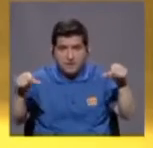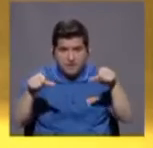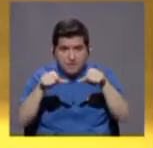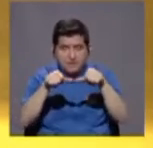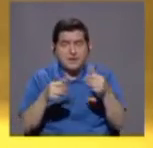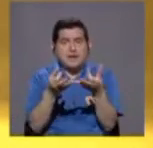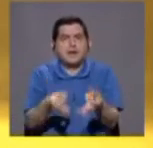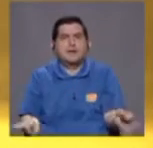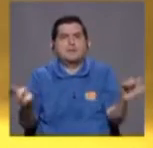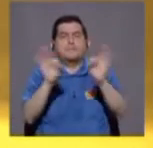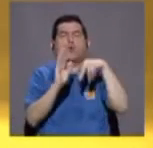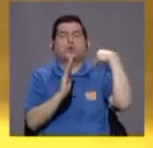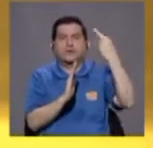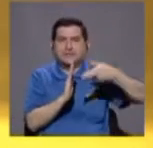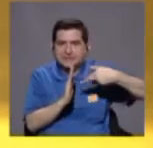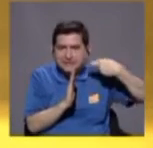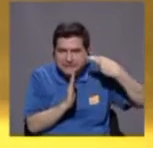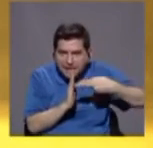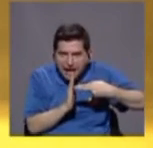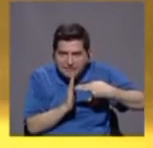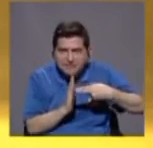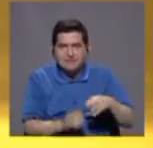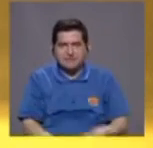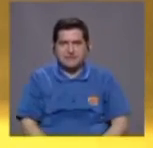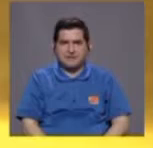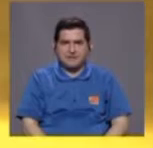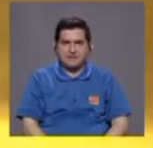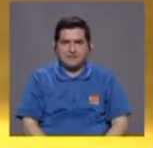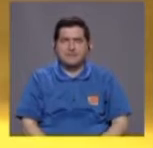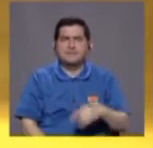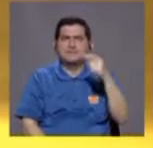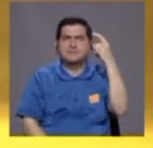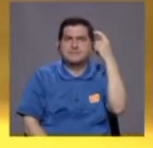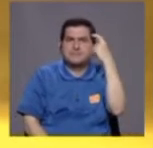papel importante hacia el fin de la